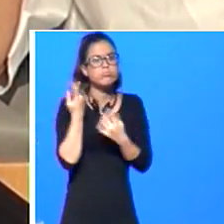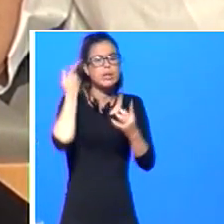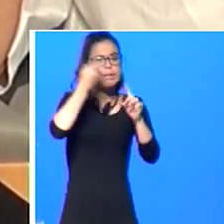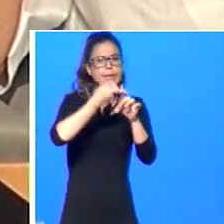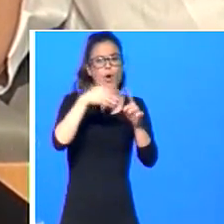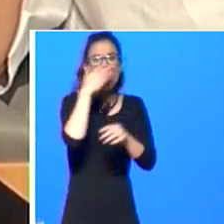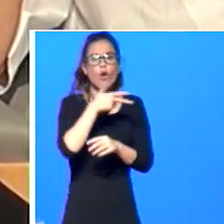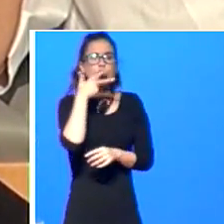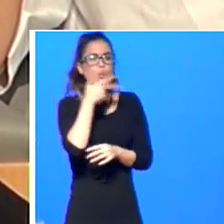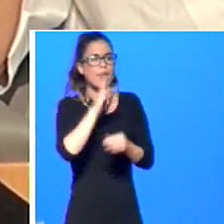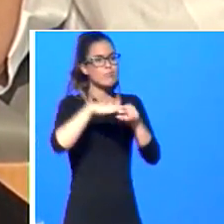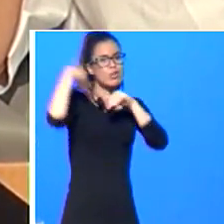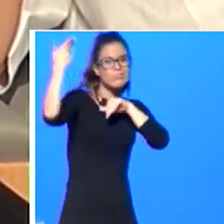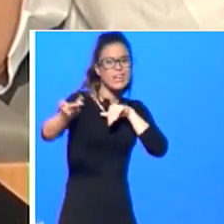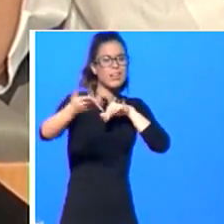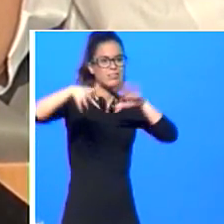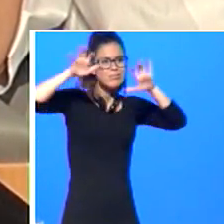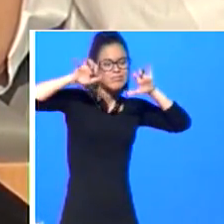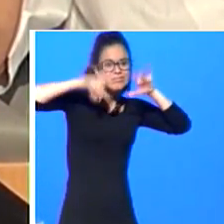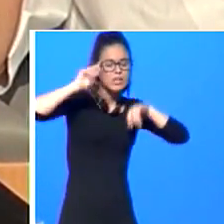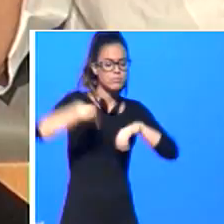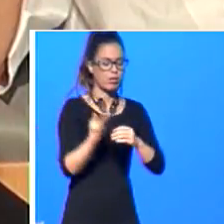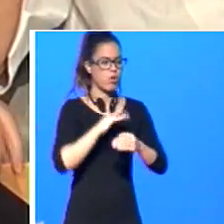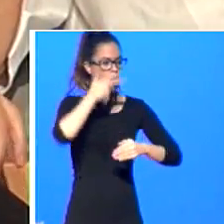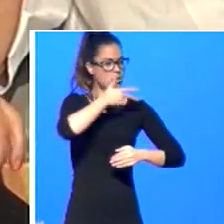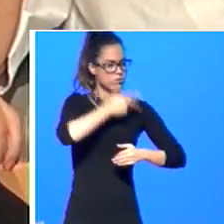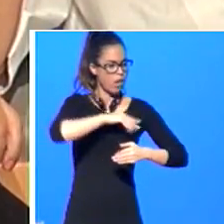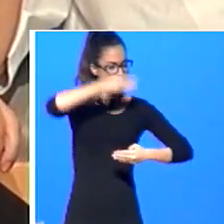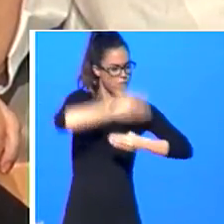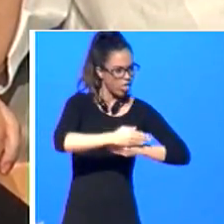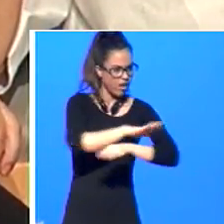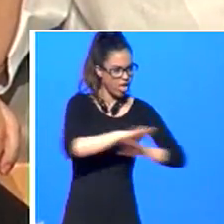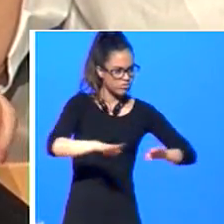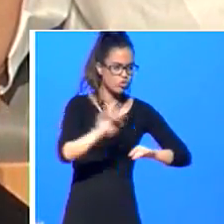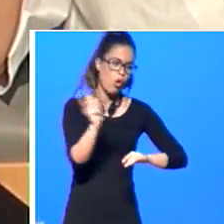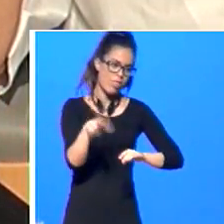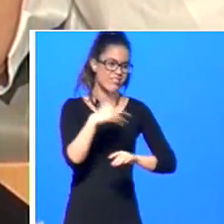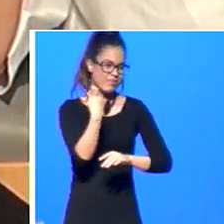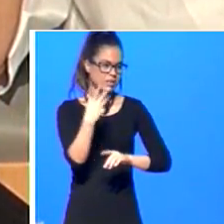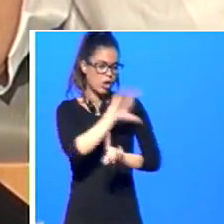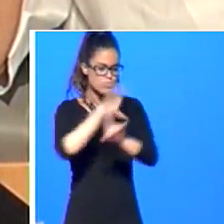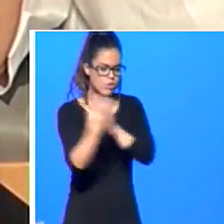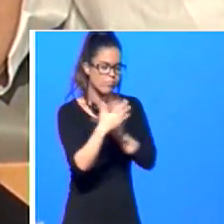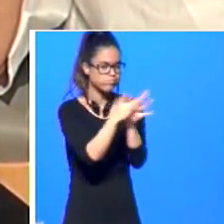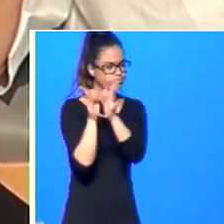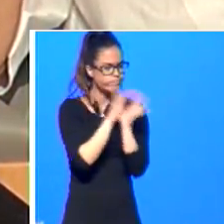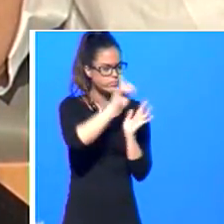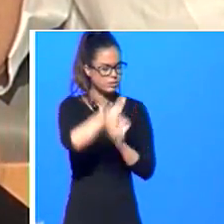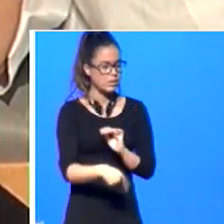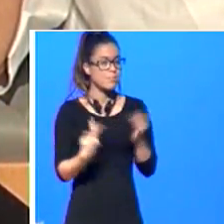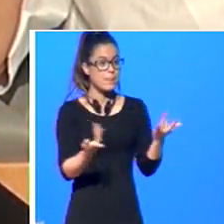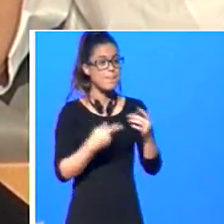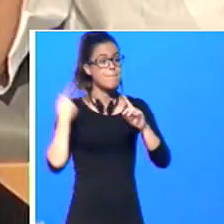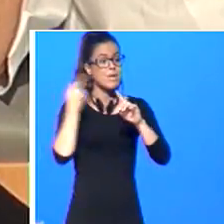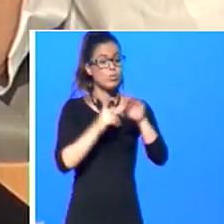una fortaleza cerrada, sino está en relación con la comunidad, y que pretenda desarrollar el